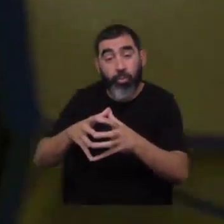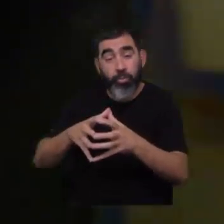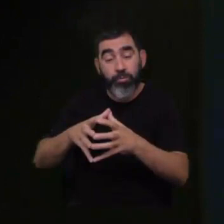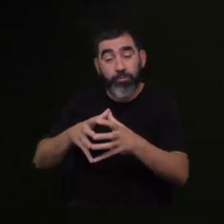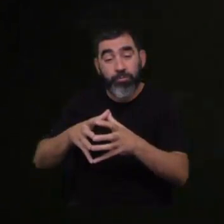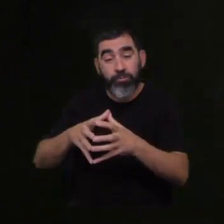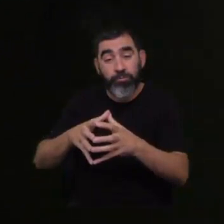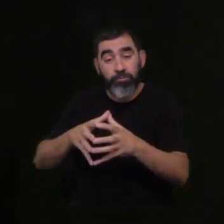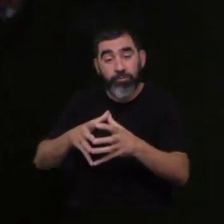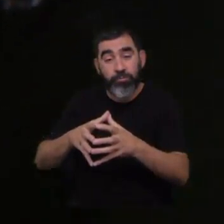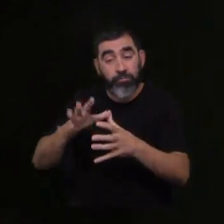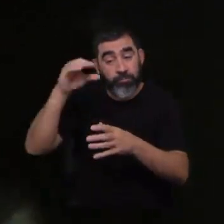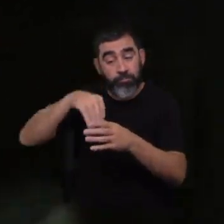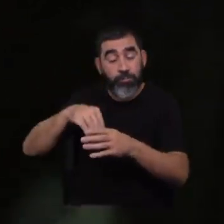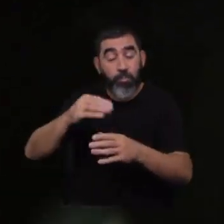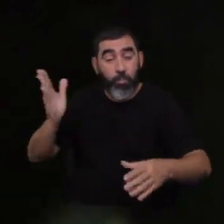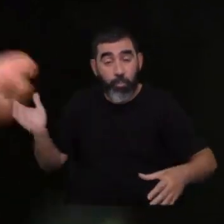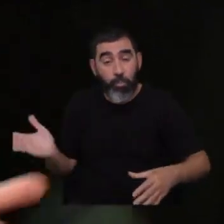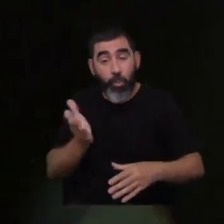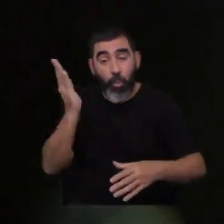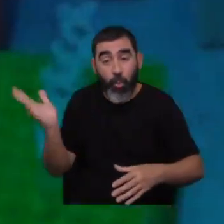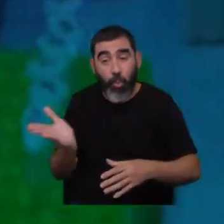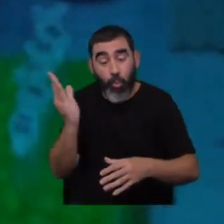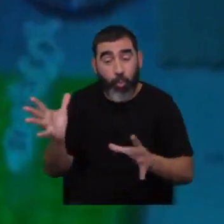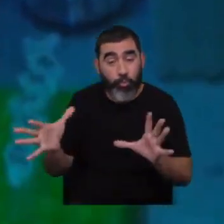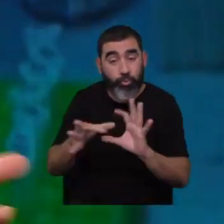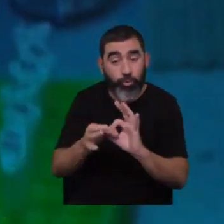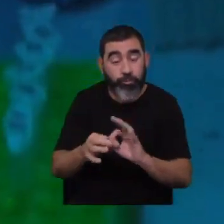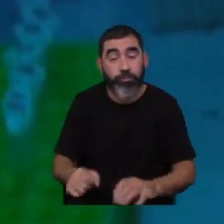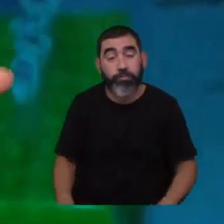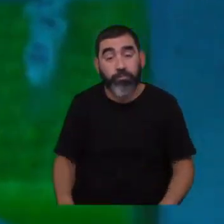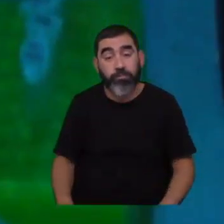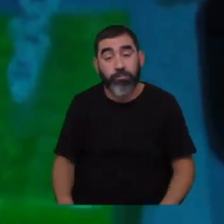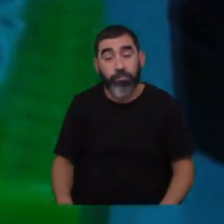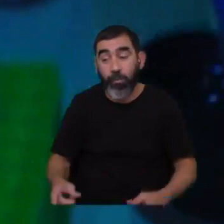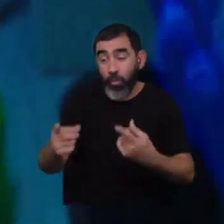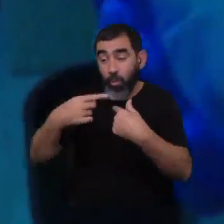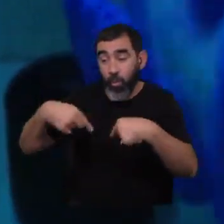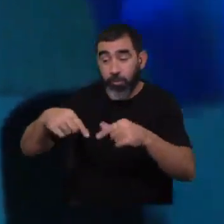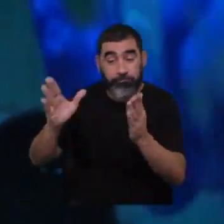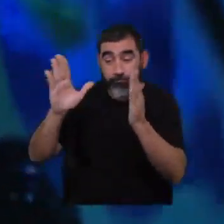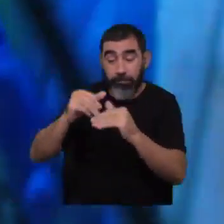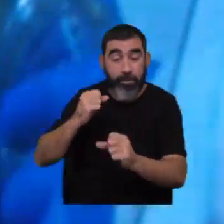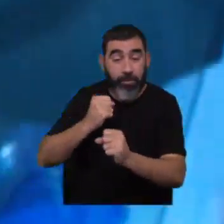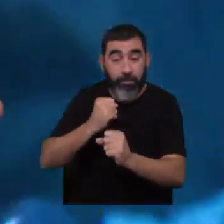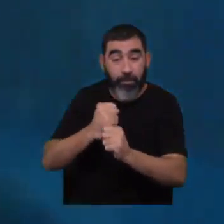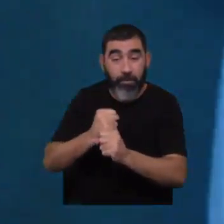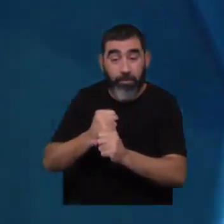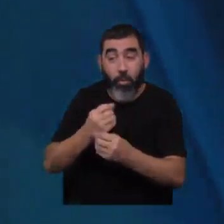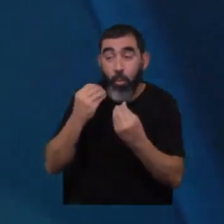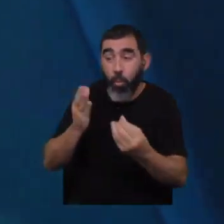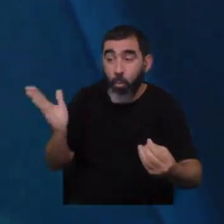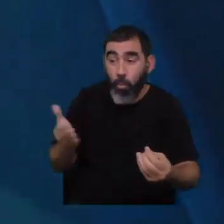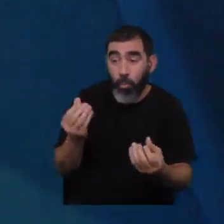totalmente imbricado con el aparato productivo, con una parte del aparato productivo, porque en definitiva, si ustedes no pueden hacer su trabajo, se nos acaba uno de